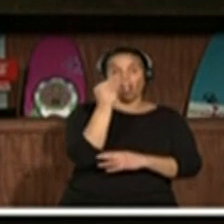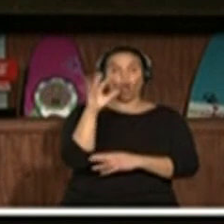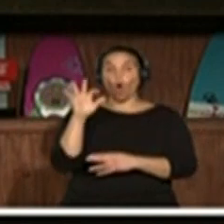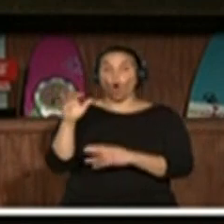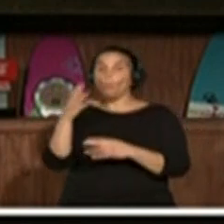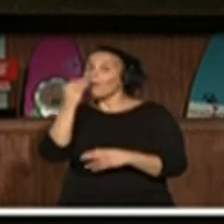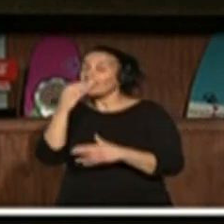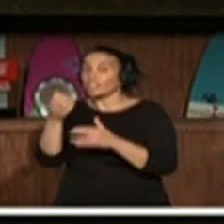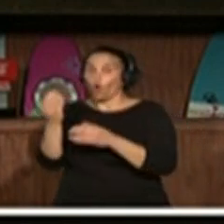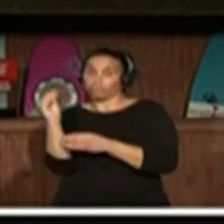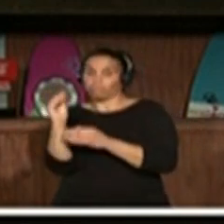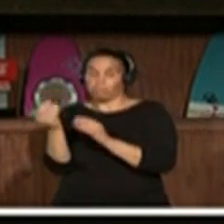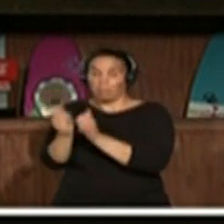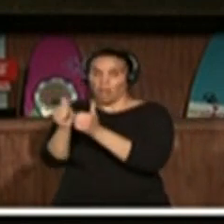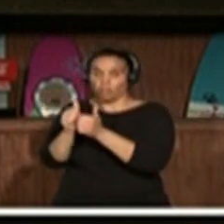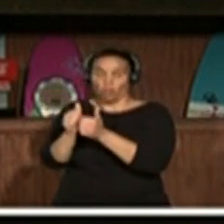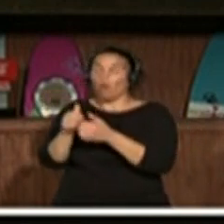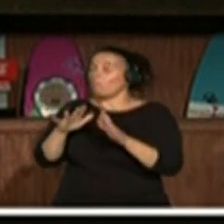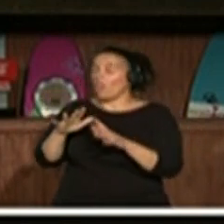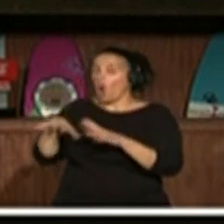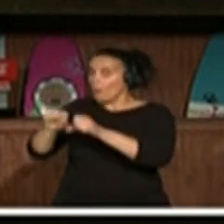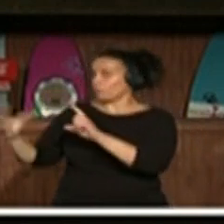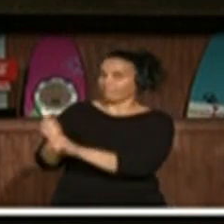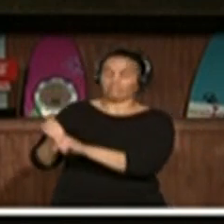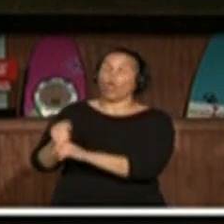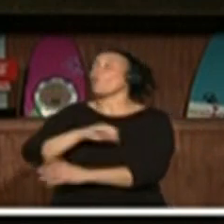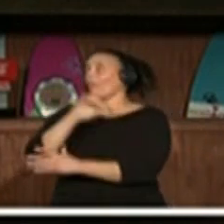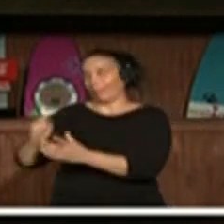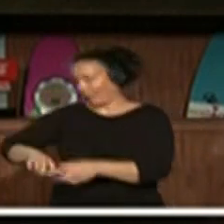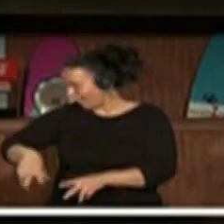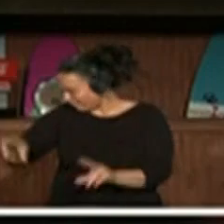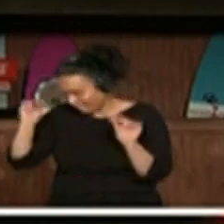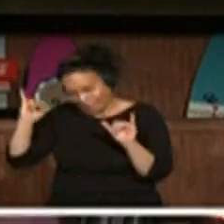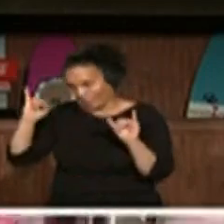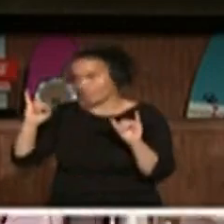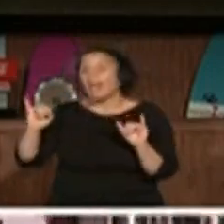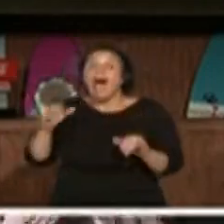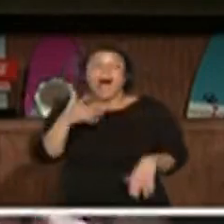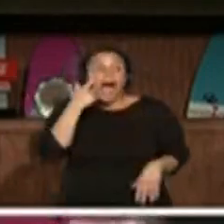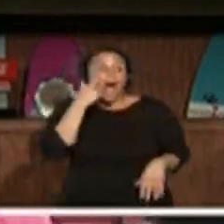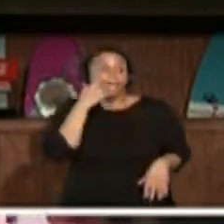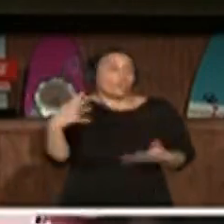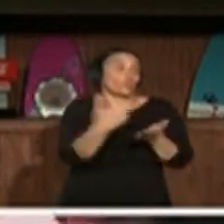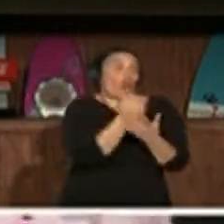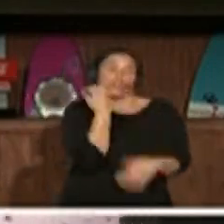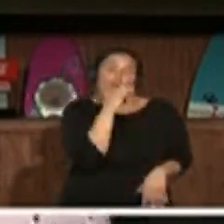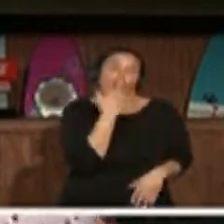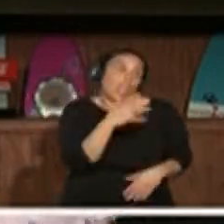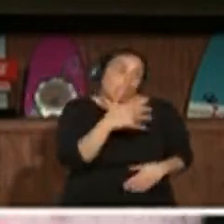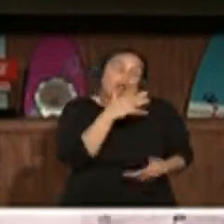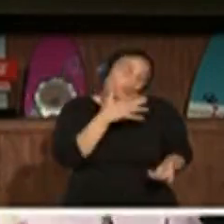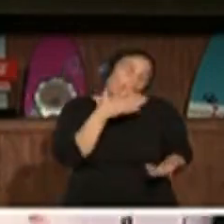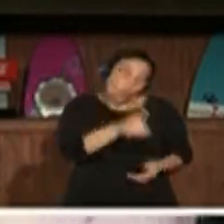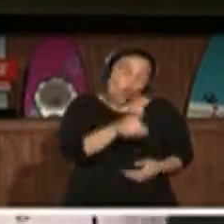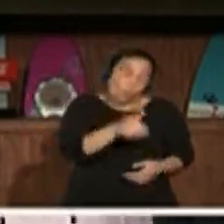piloto y una mierda se van a llevar la moto. A ver si nos reímos un poquito todos, que de eso se trata, aparte de criticar, que todo